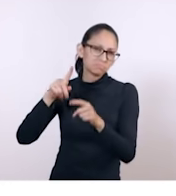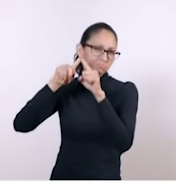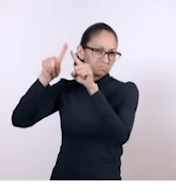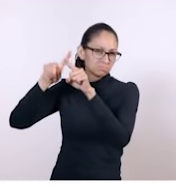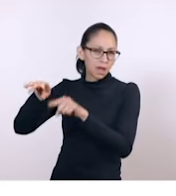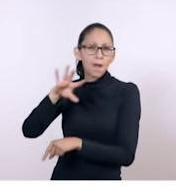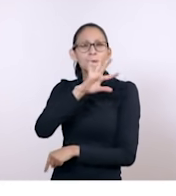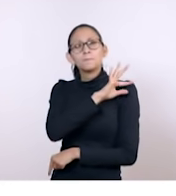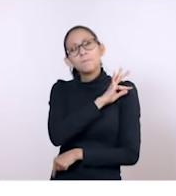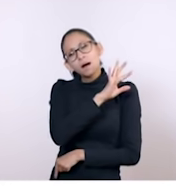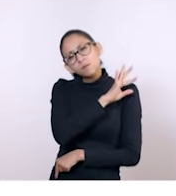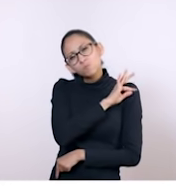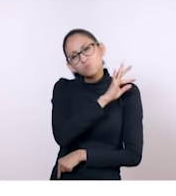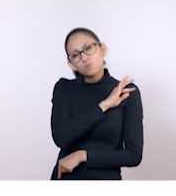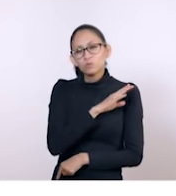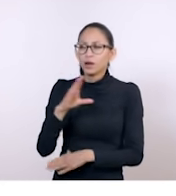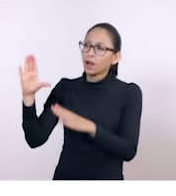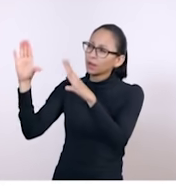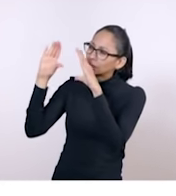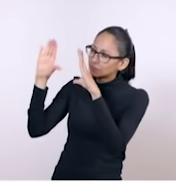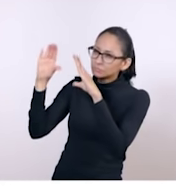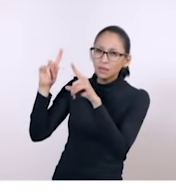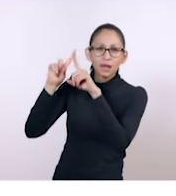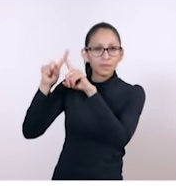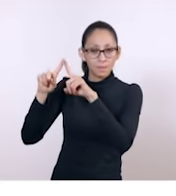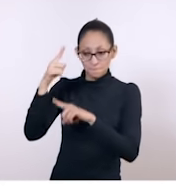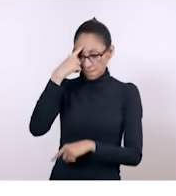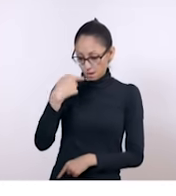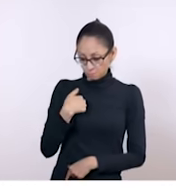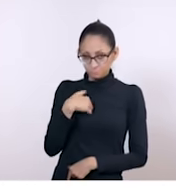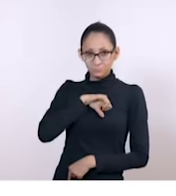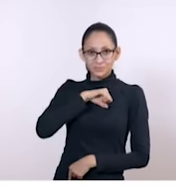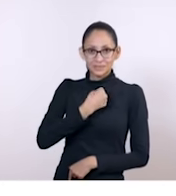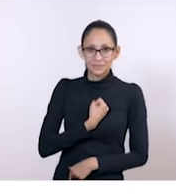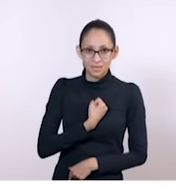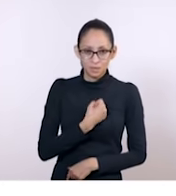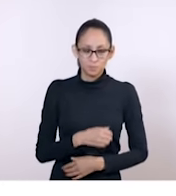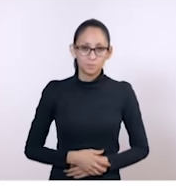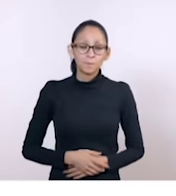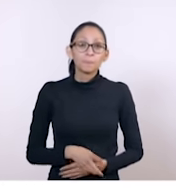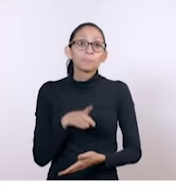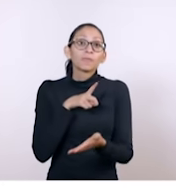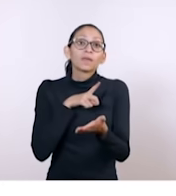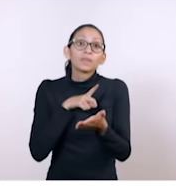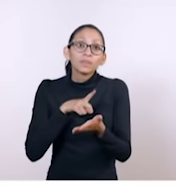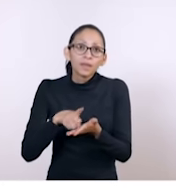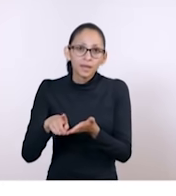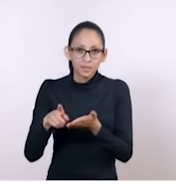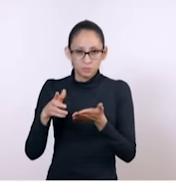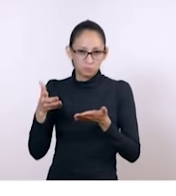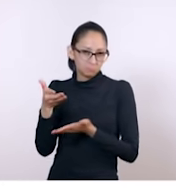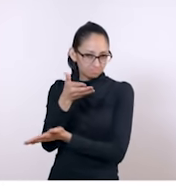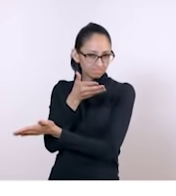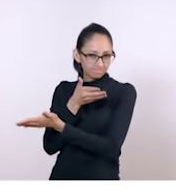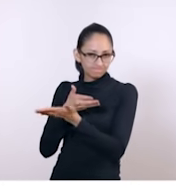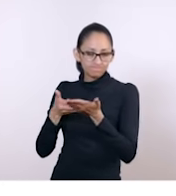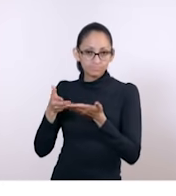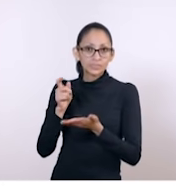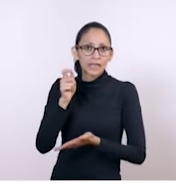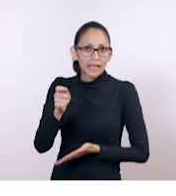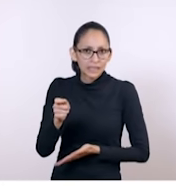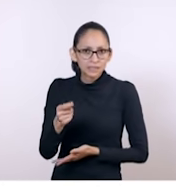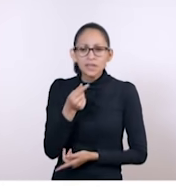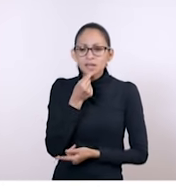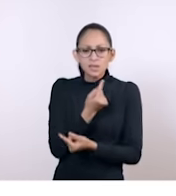vacunarse, a recibir información para mantenernos sanos. El derecho a la participación. Que